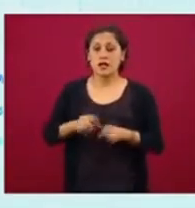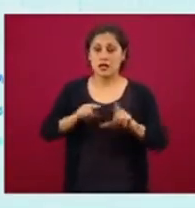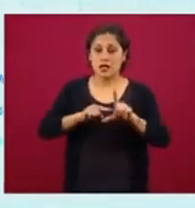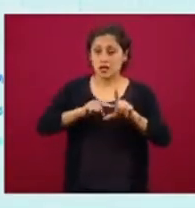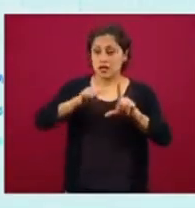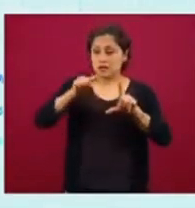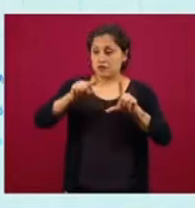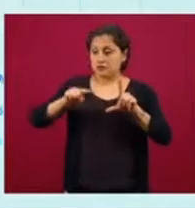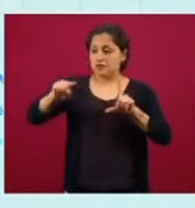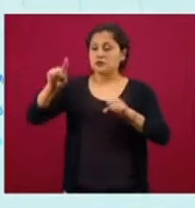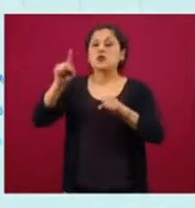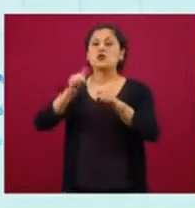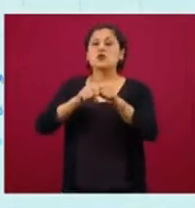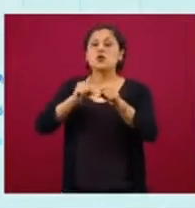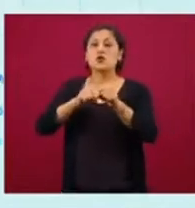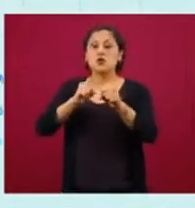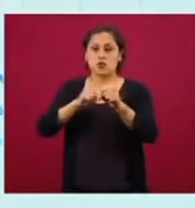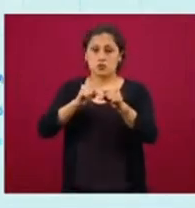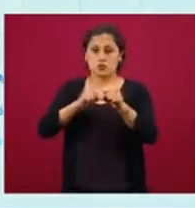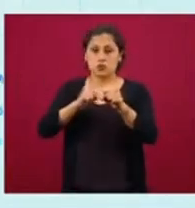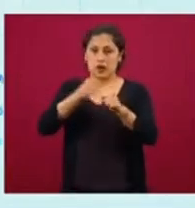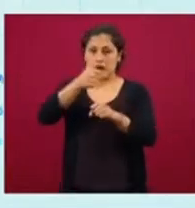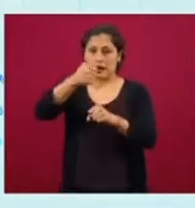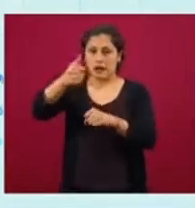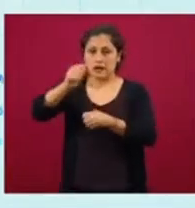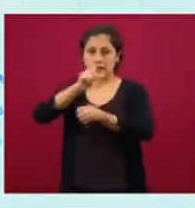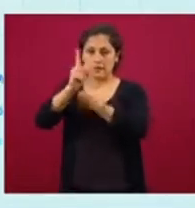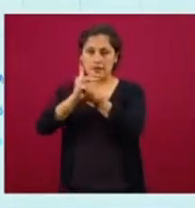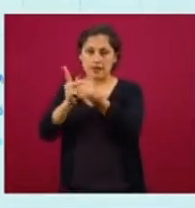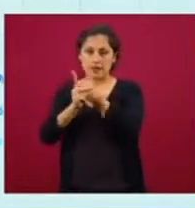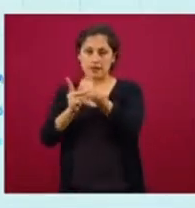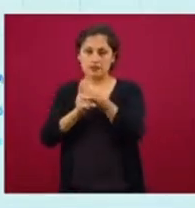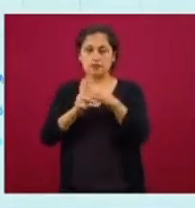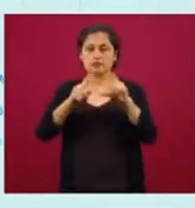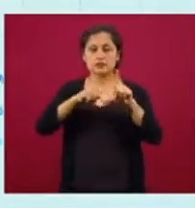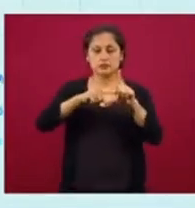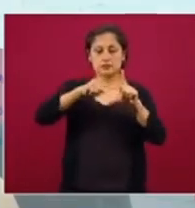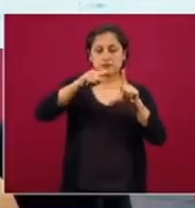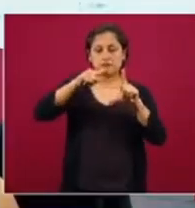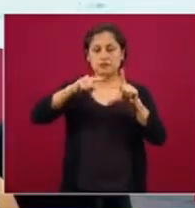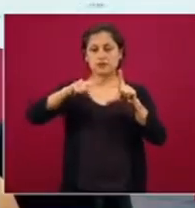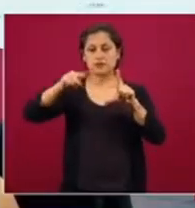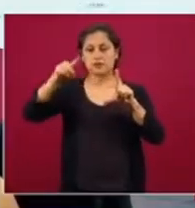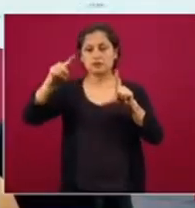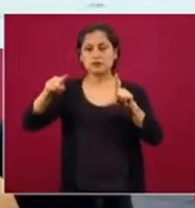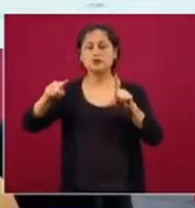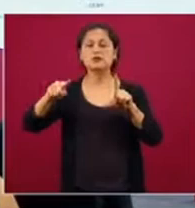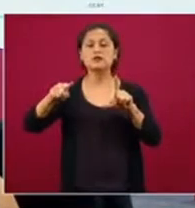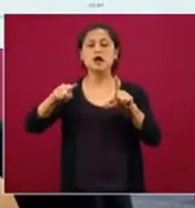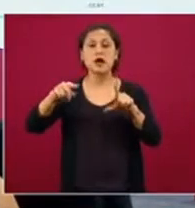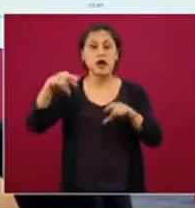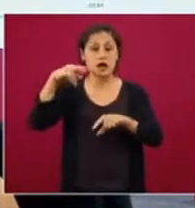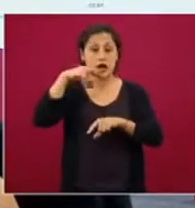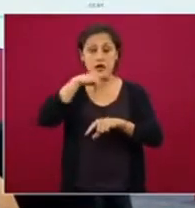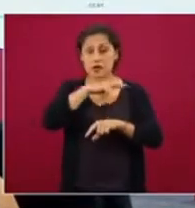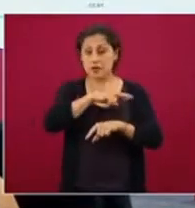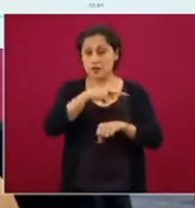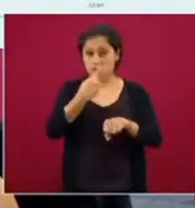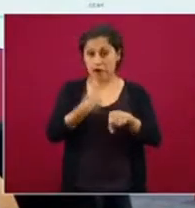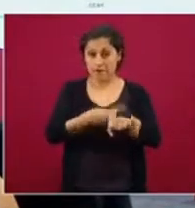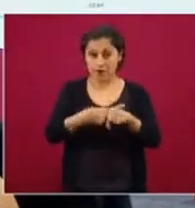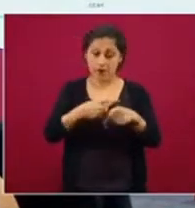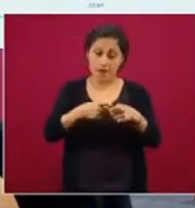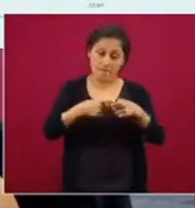en un país transcurriera por aquí, querría decir que se duplican cada